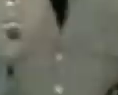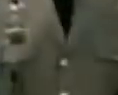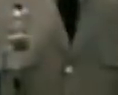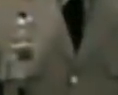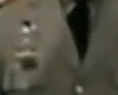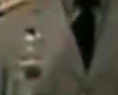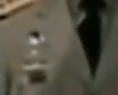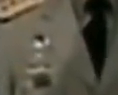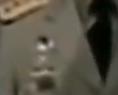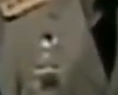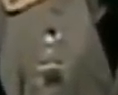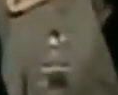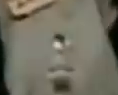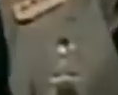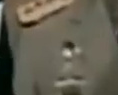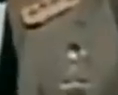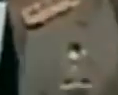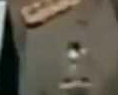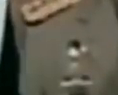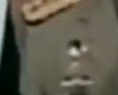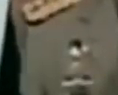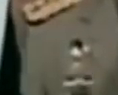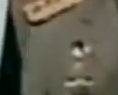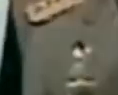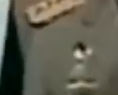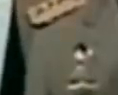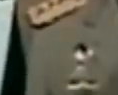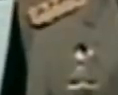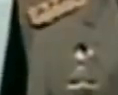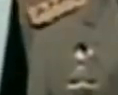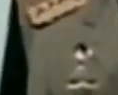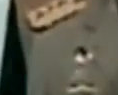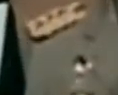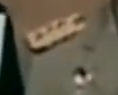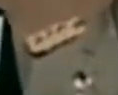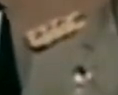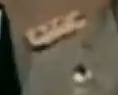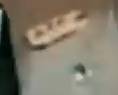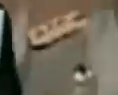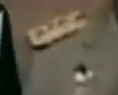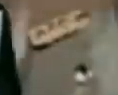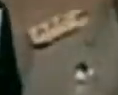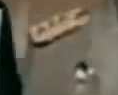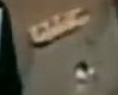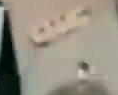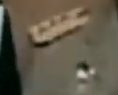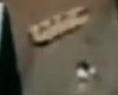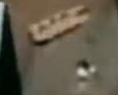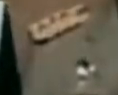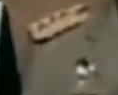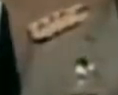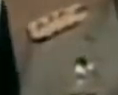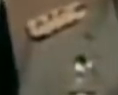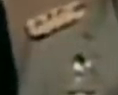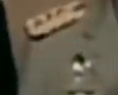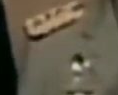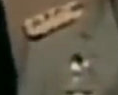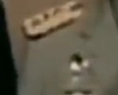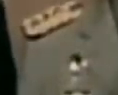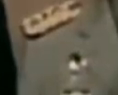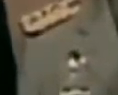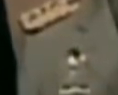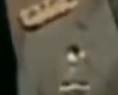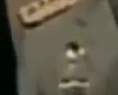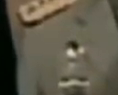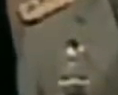Yo, Pedro Carmona Estanga, en mi condición de presidente de la República de Venezuela,